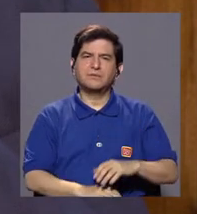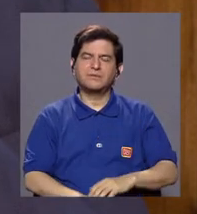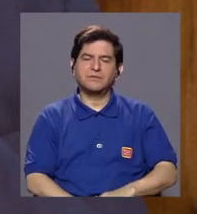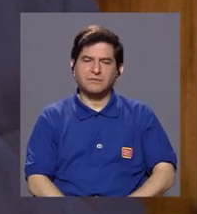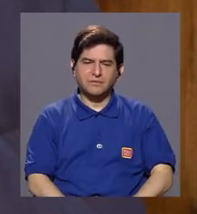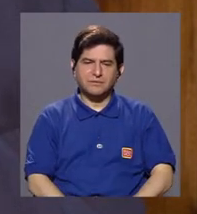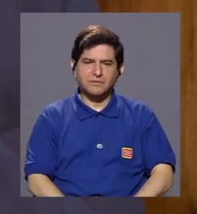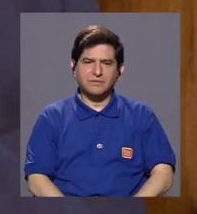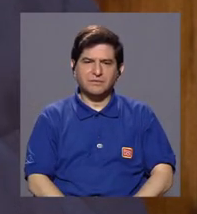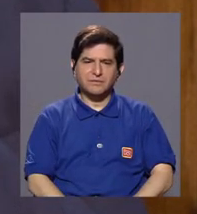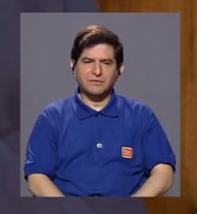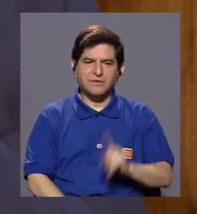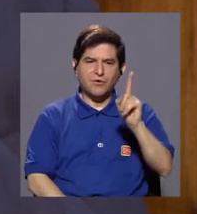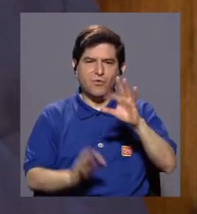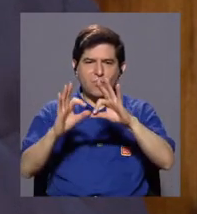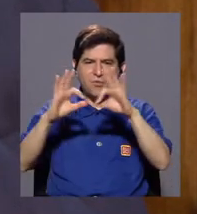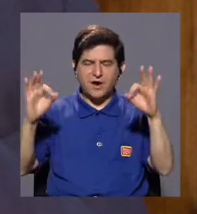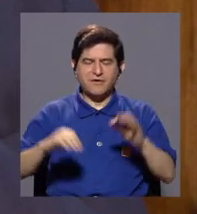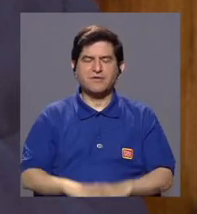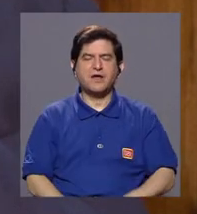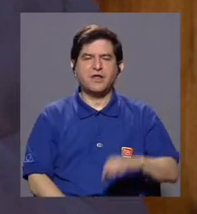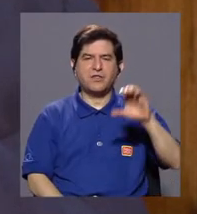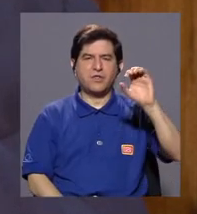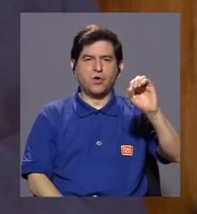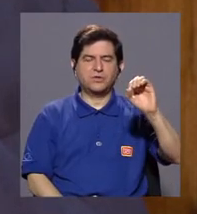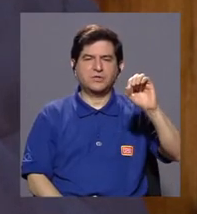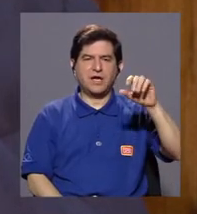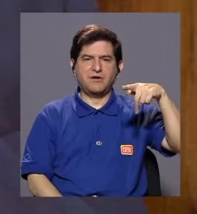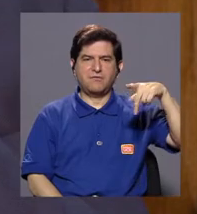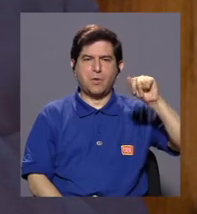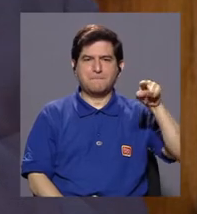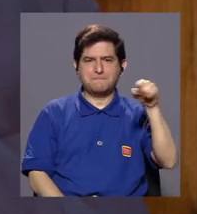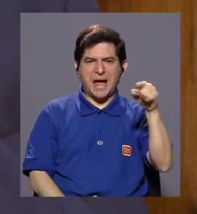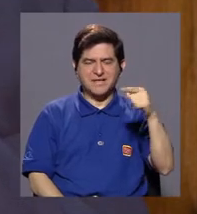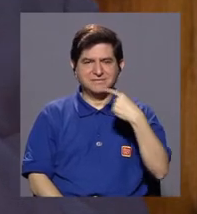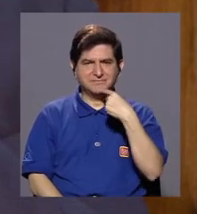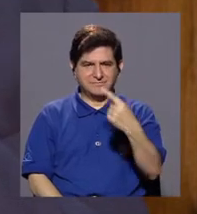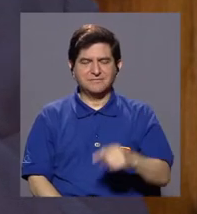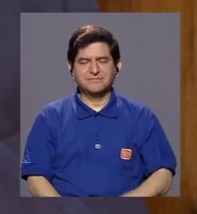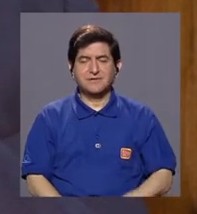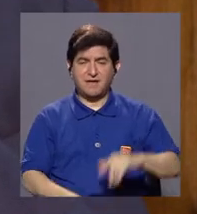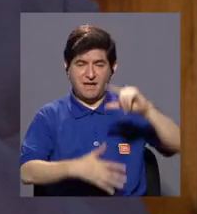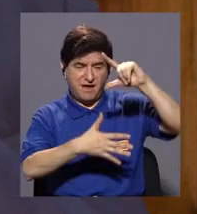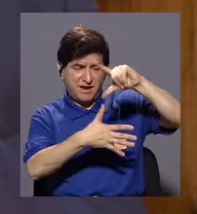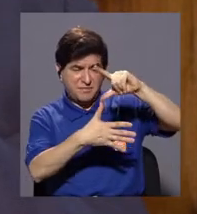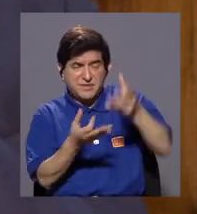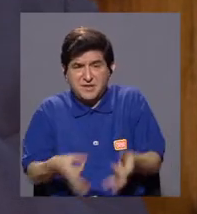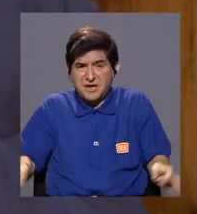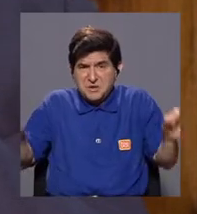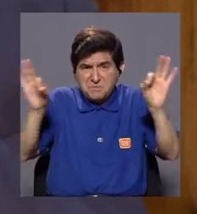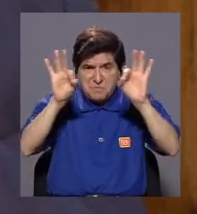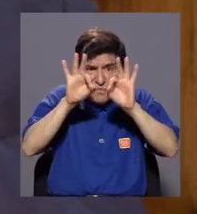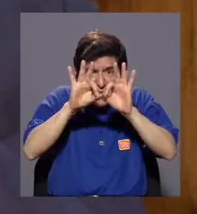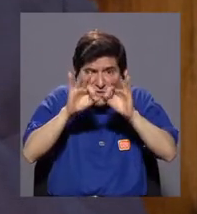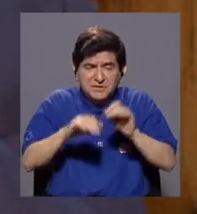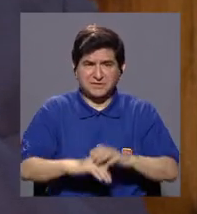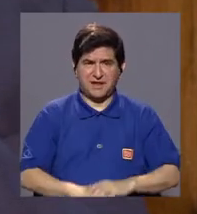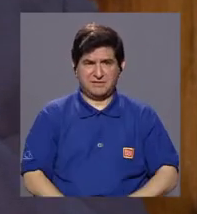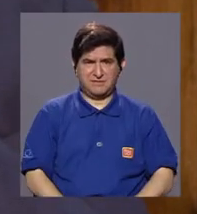aquella frase de Octavio Paz que decía que en América Latina lo importante no